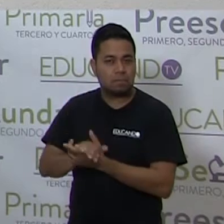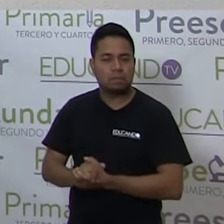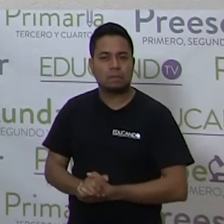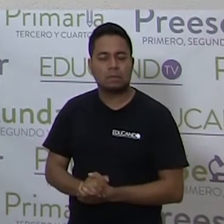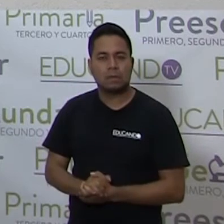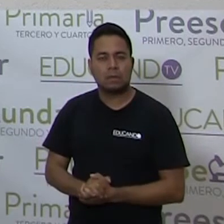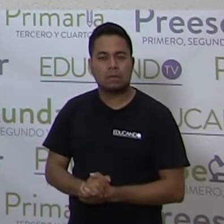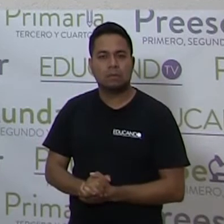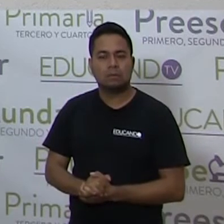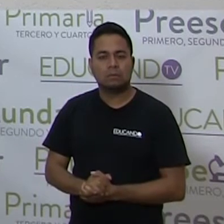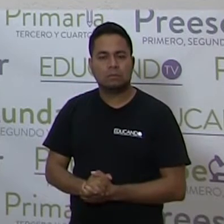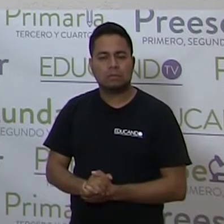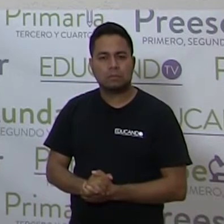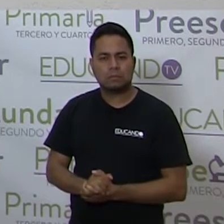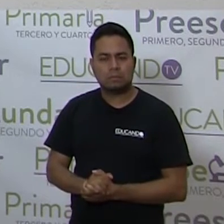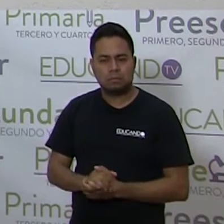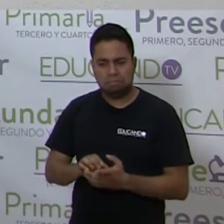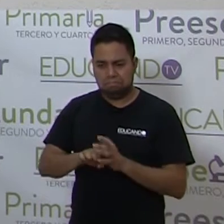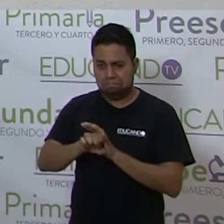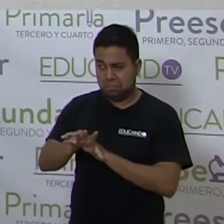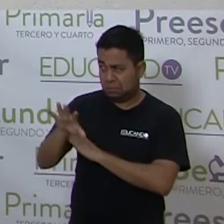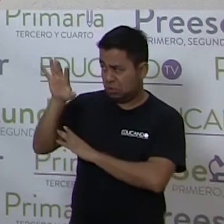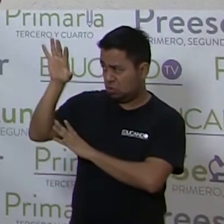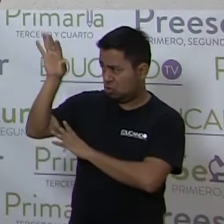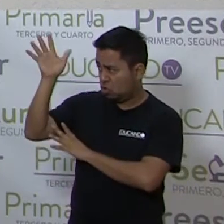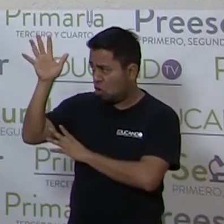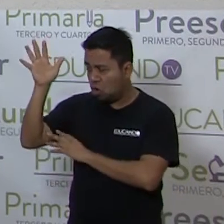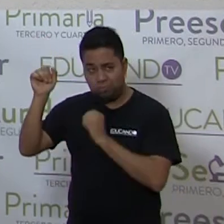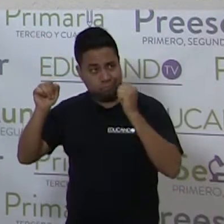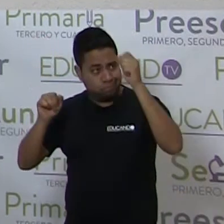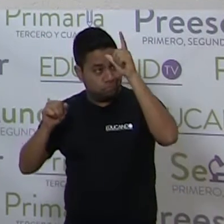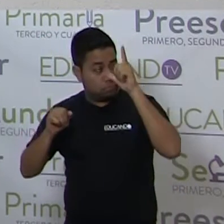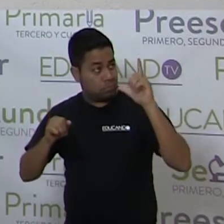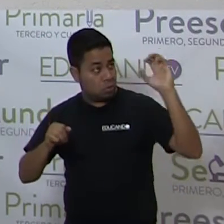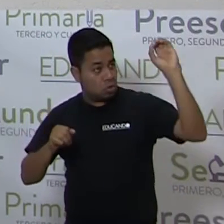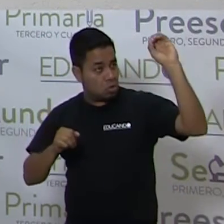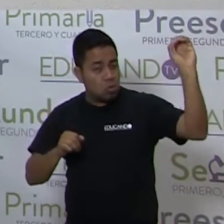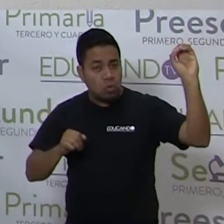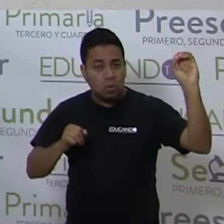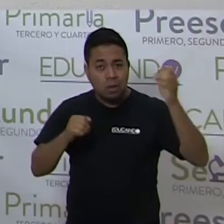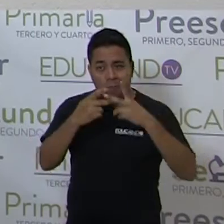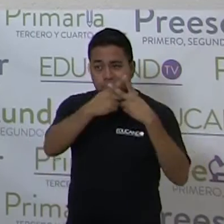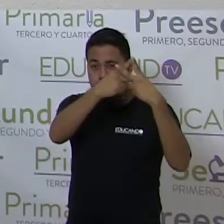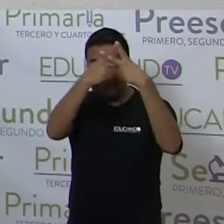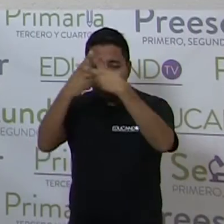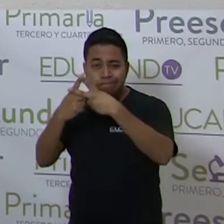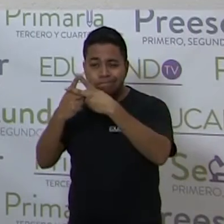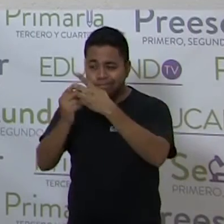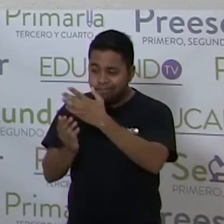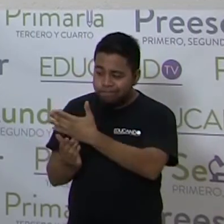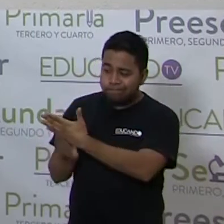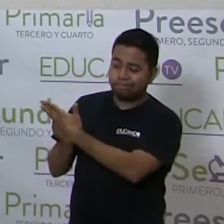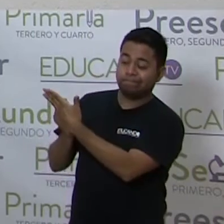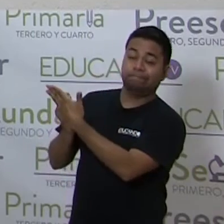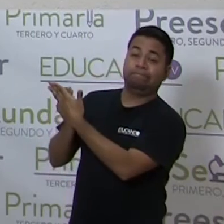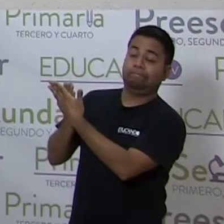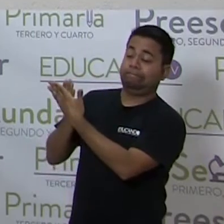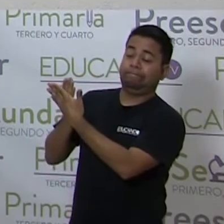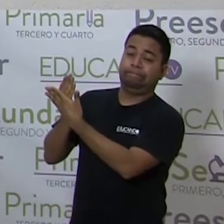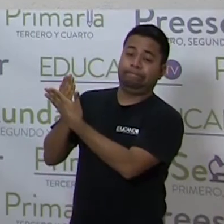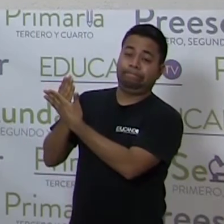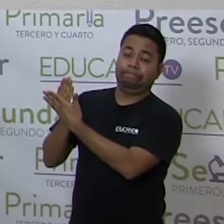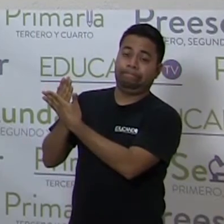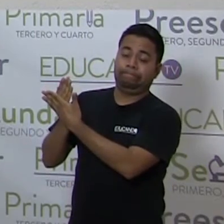Poco faltaba para que el sol, la luna y las estrellas aparecieran sobre los creadores, cuando